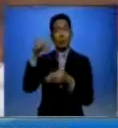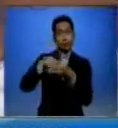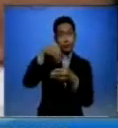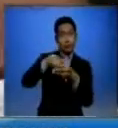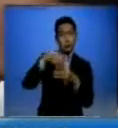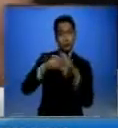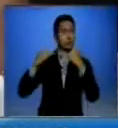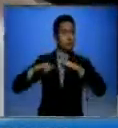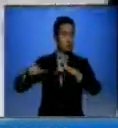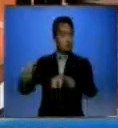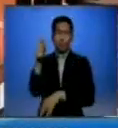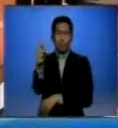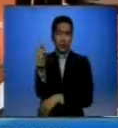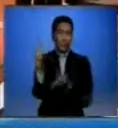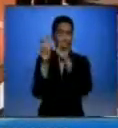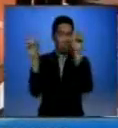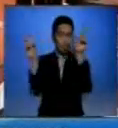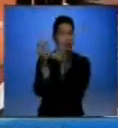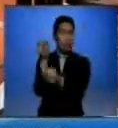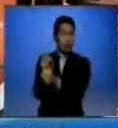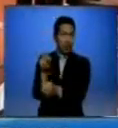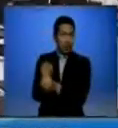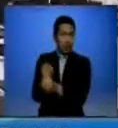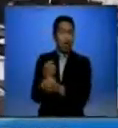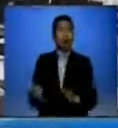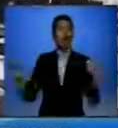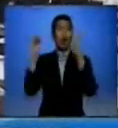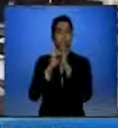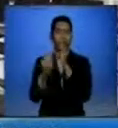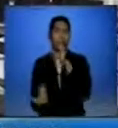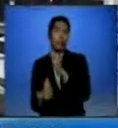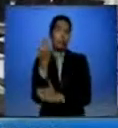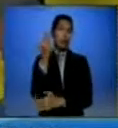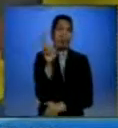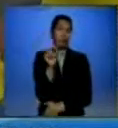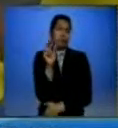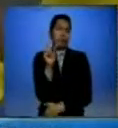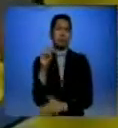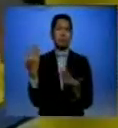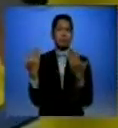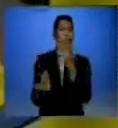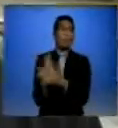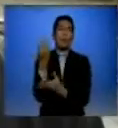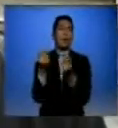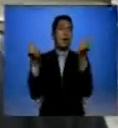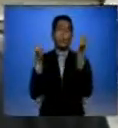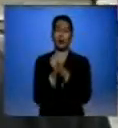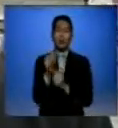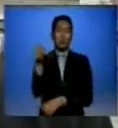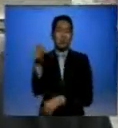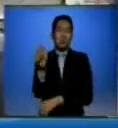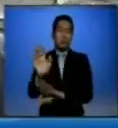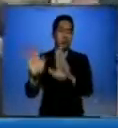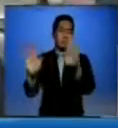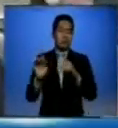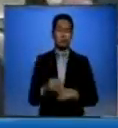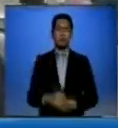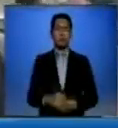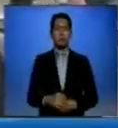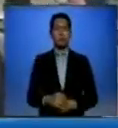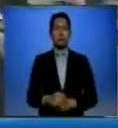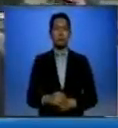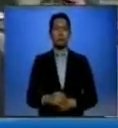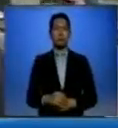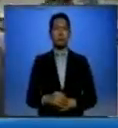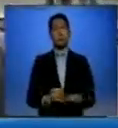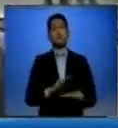empresa, no es necesario presentar una nueva solicitud. Esta se renueva automáticamente. Todo conjunto